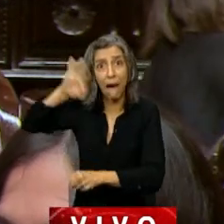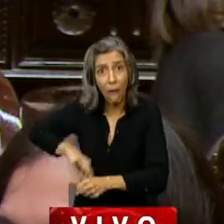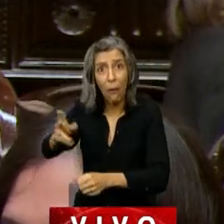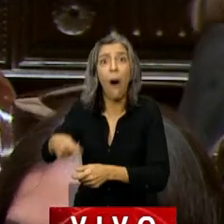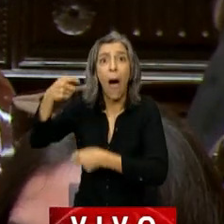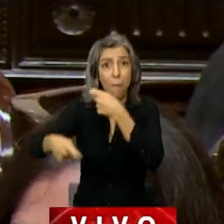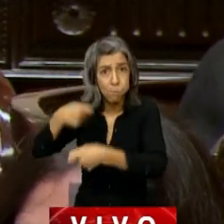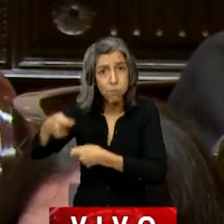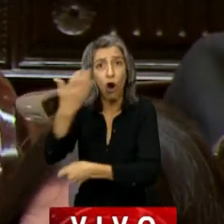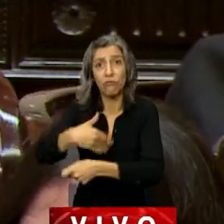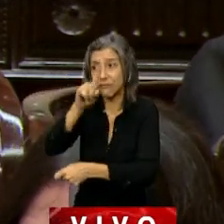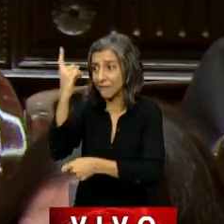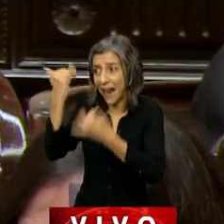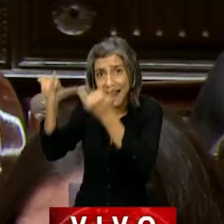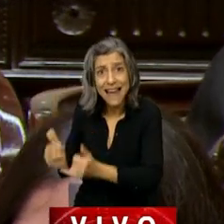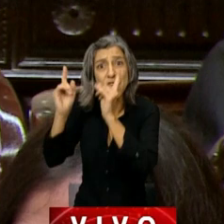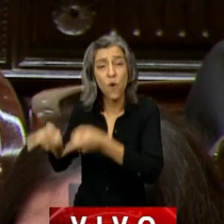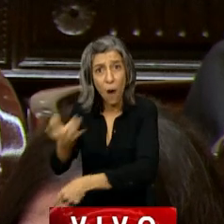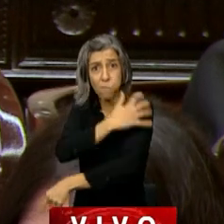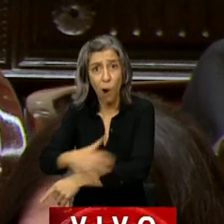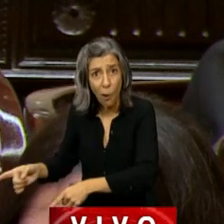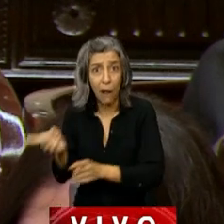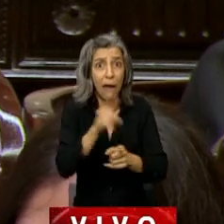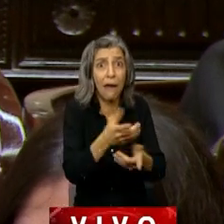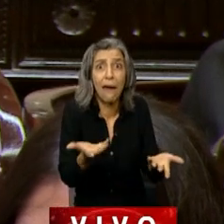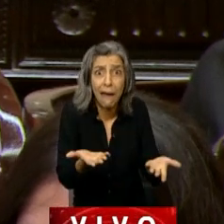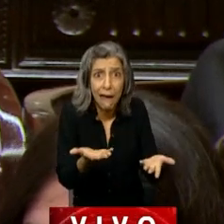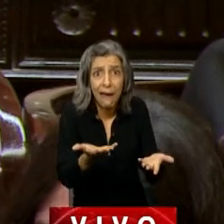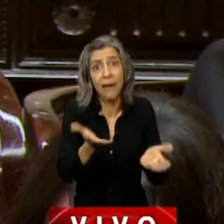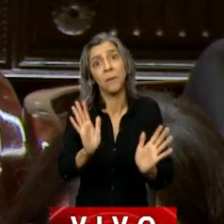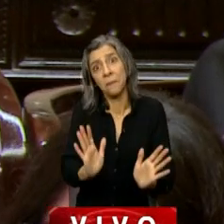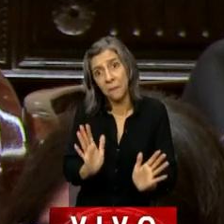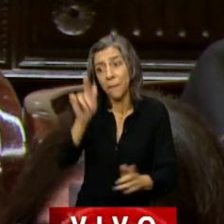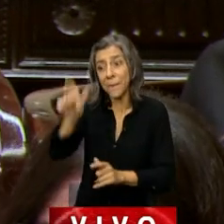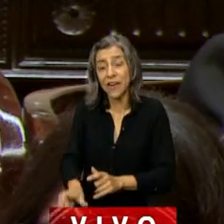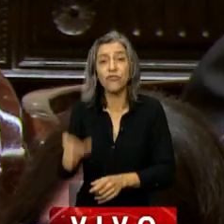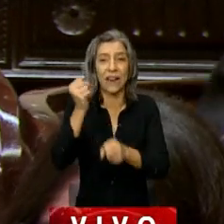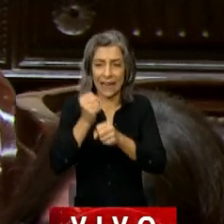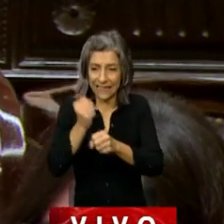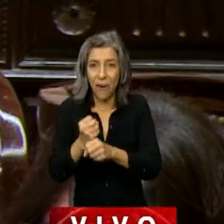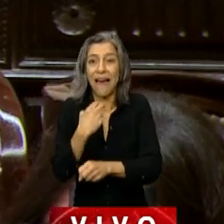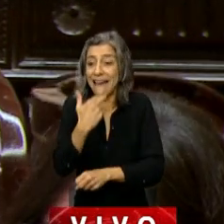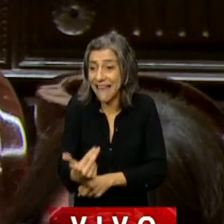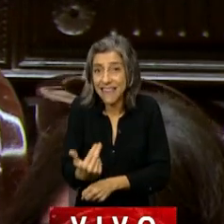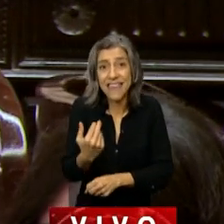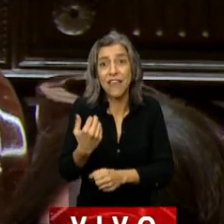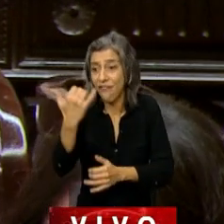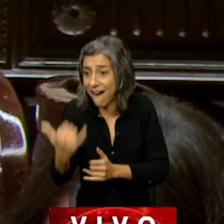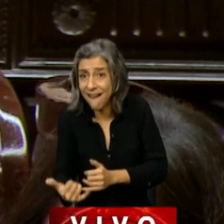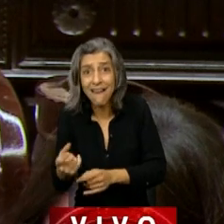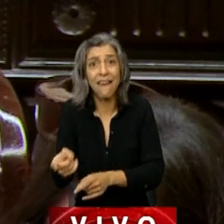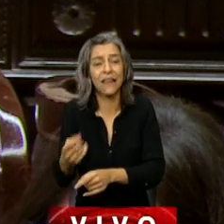matrimonio con dos hijos necesita para cubrir sus necesidades básicas